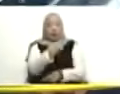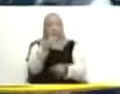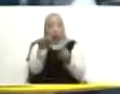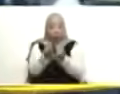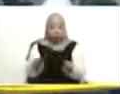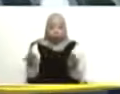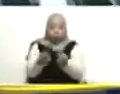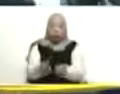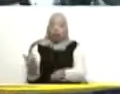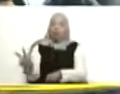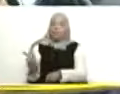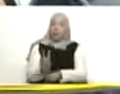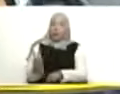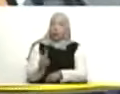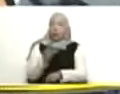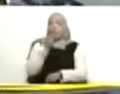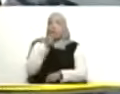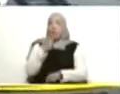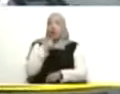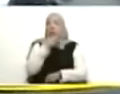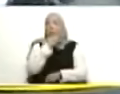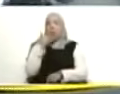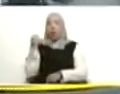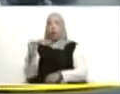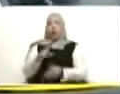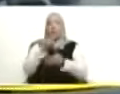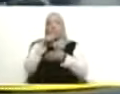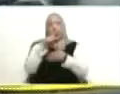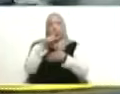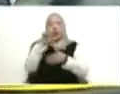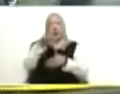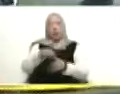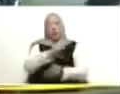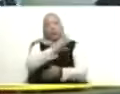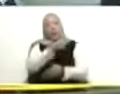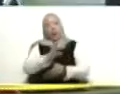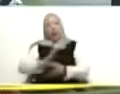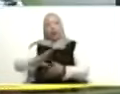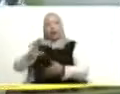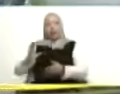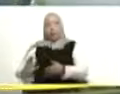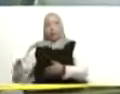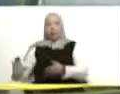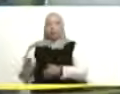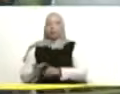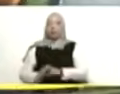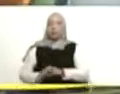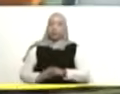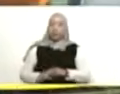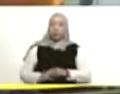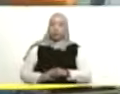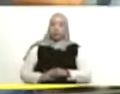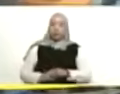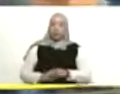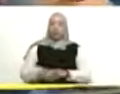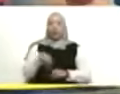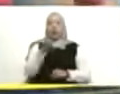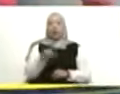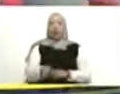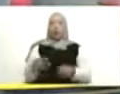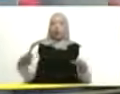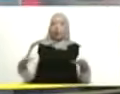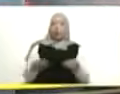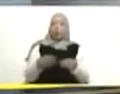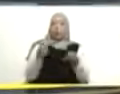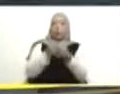son las de más alta calidad de América Latina y el Caribe. Y hay algo muy importante, presidente, gran parte de los insumos, los equipos,